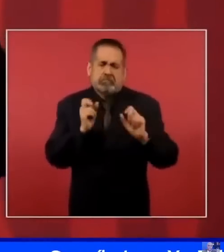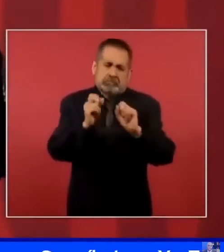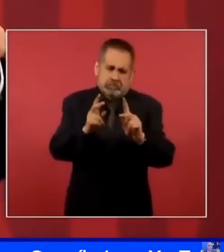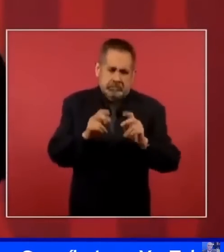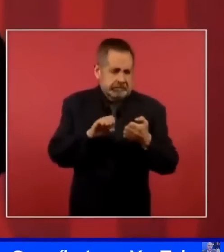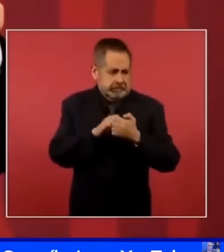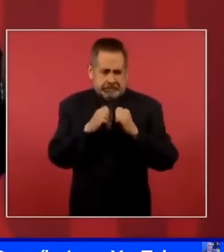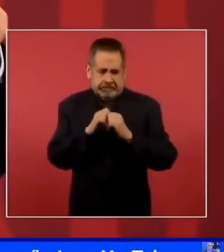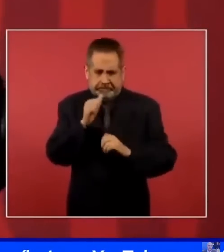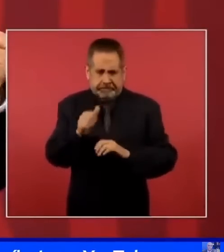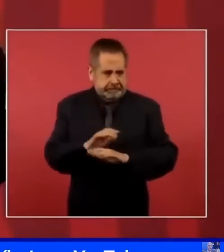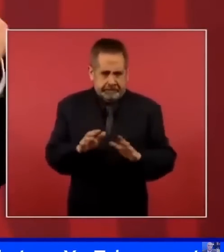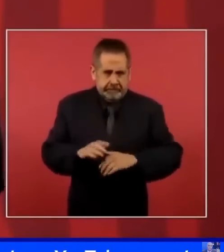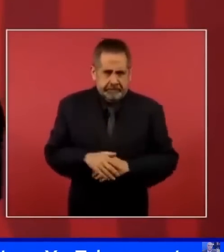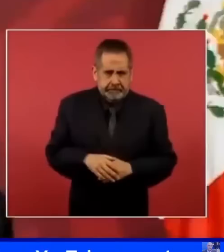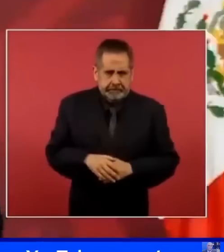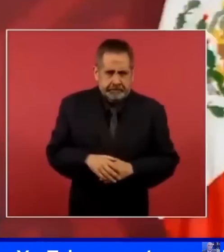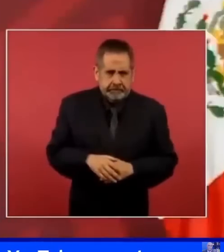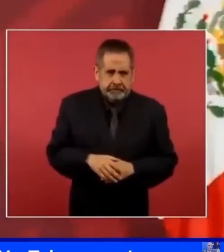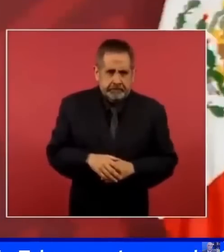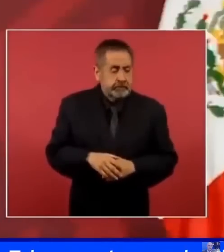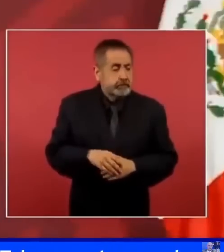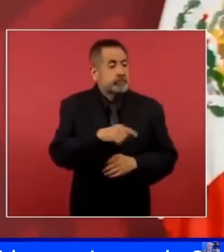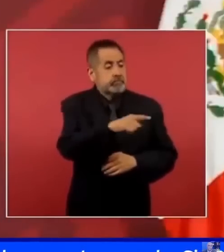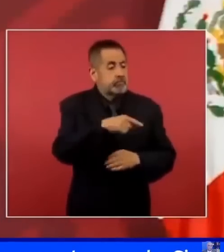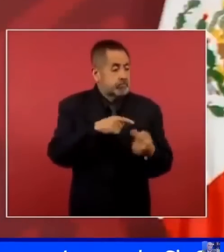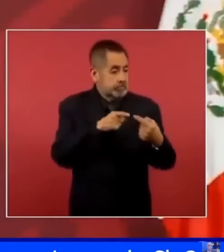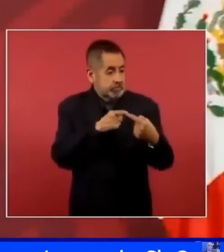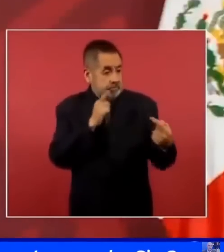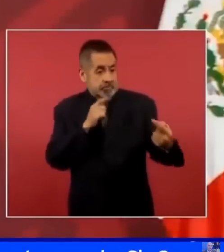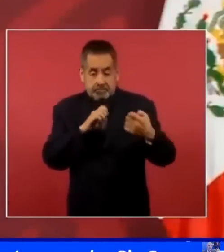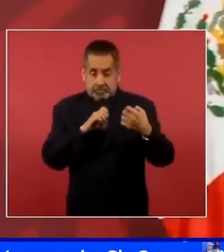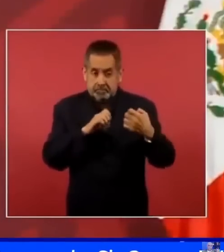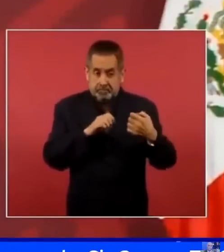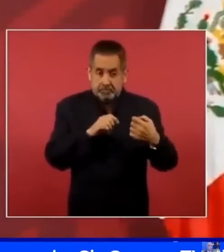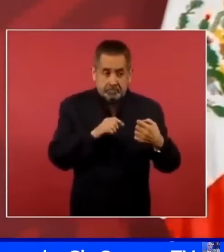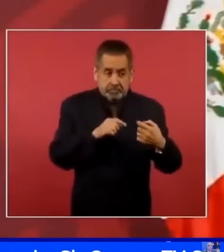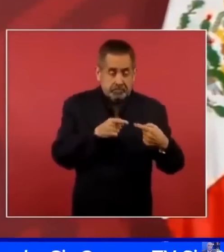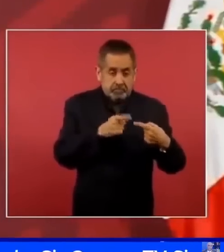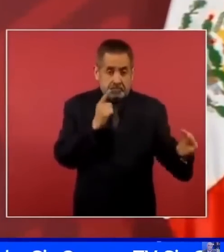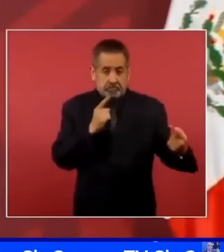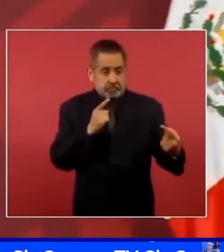Y lo que quiero es que con los adversarios